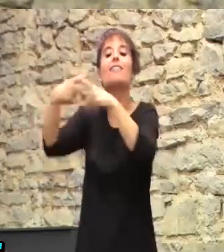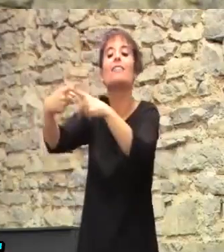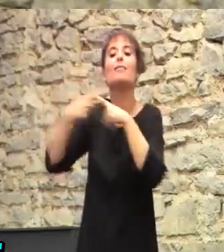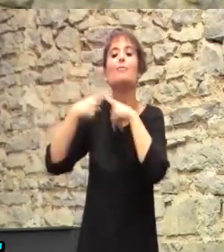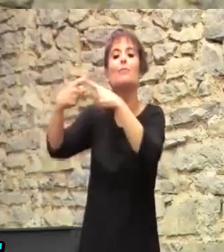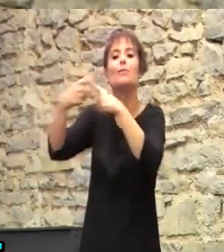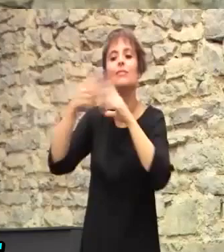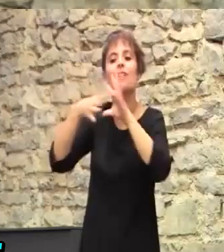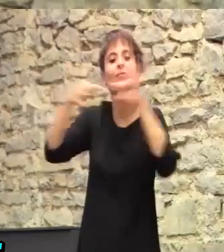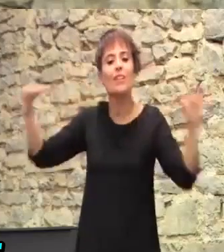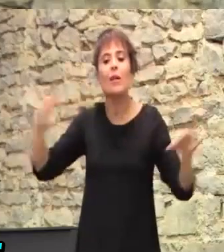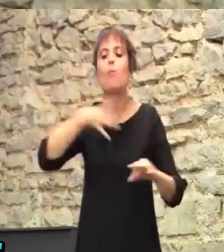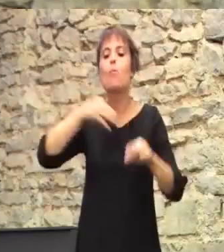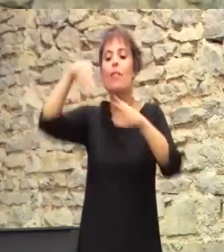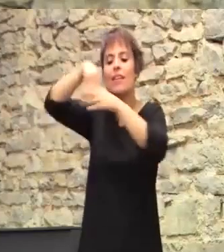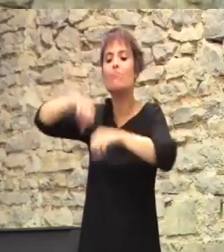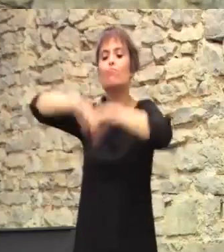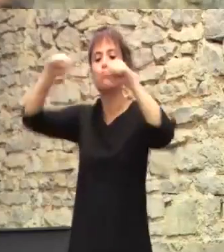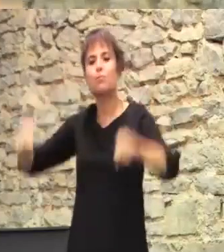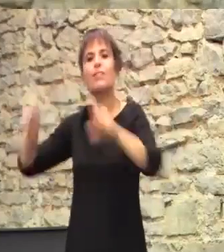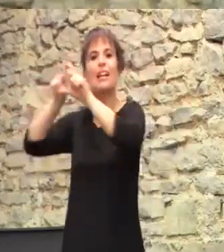implementar en las empresas